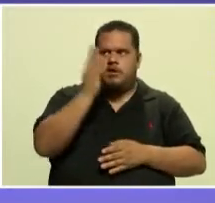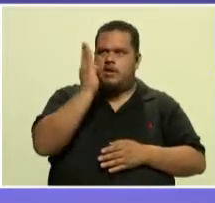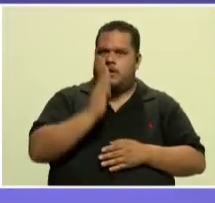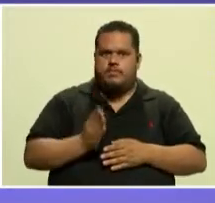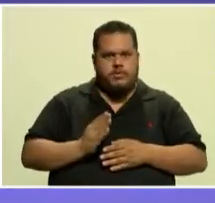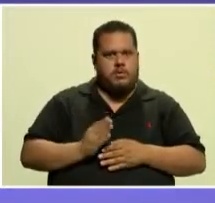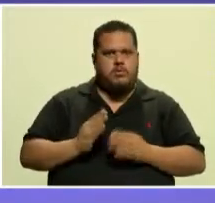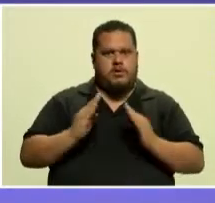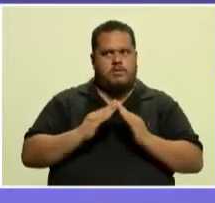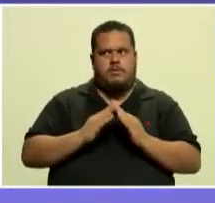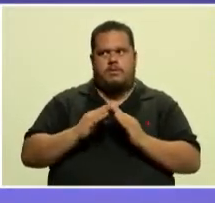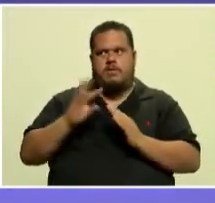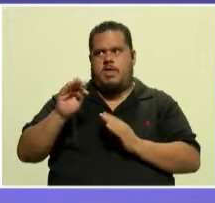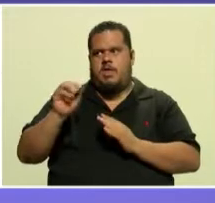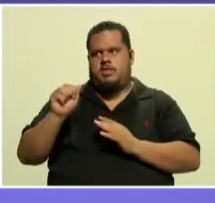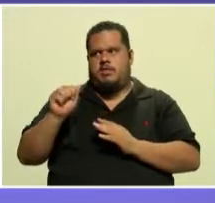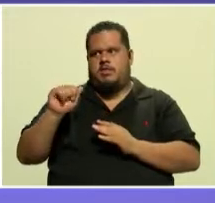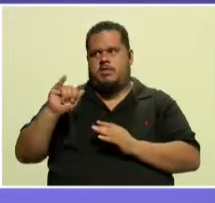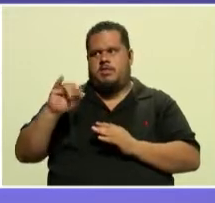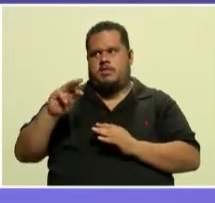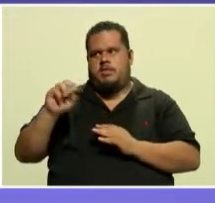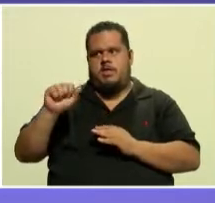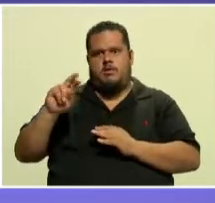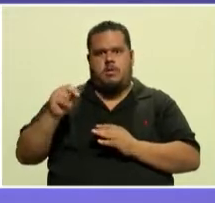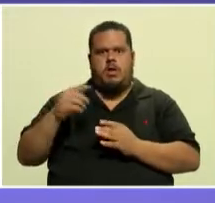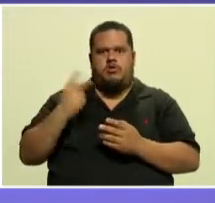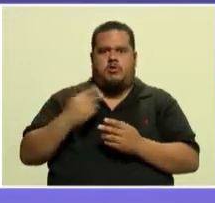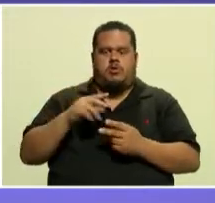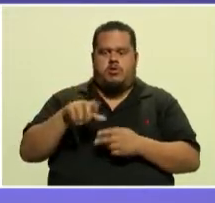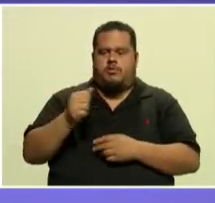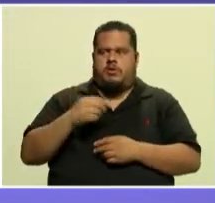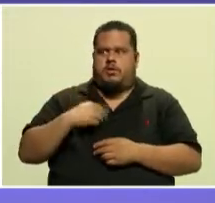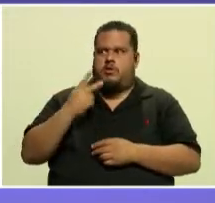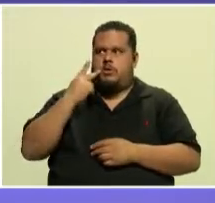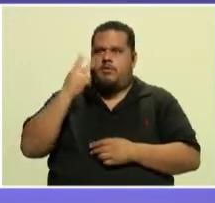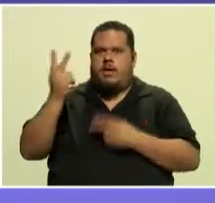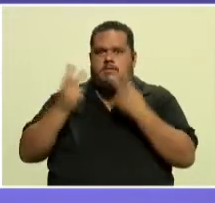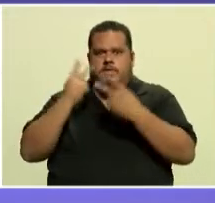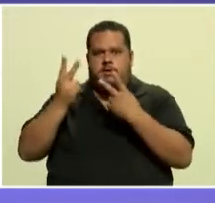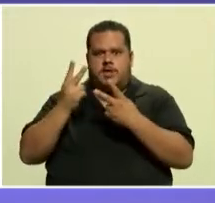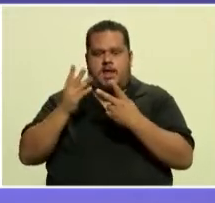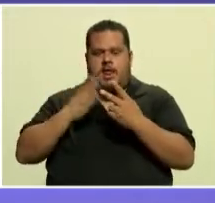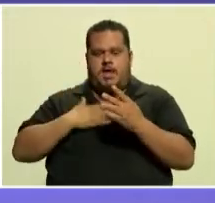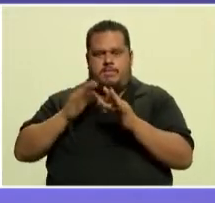había vivido en Taiwán, más allá que los meses que iba a visitar a mi familia en vacaciones,